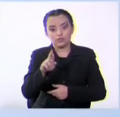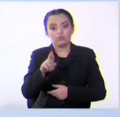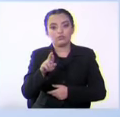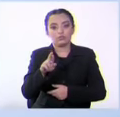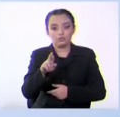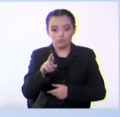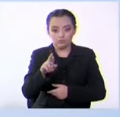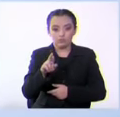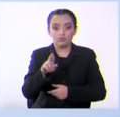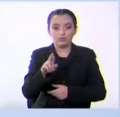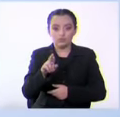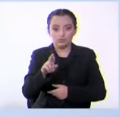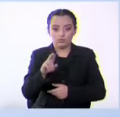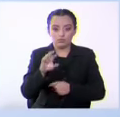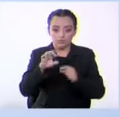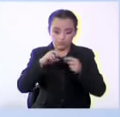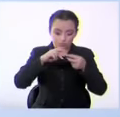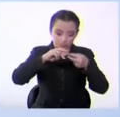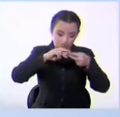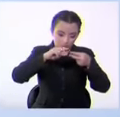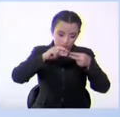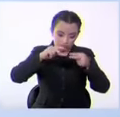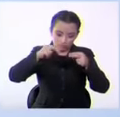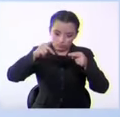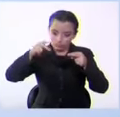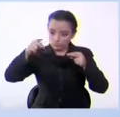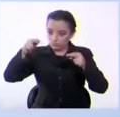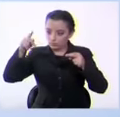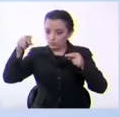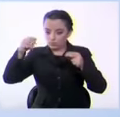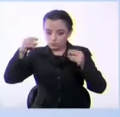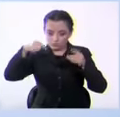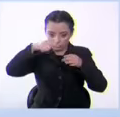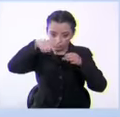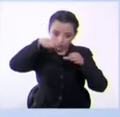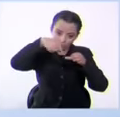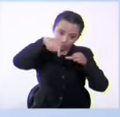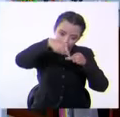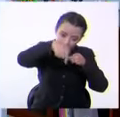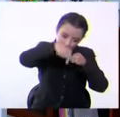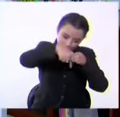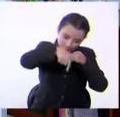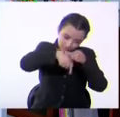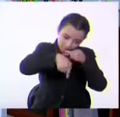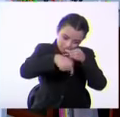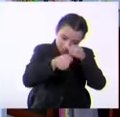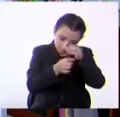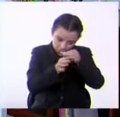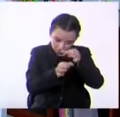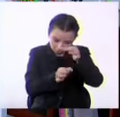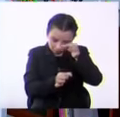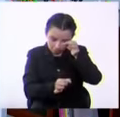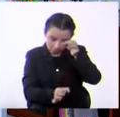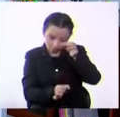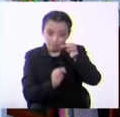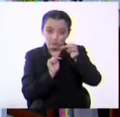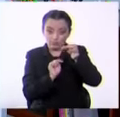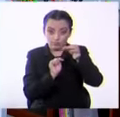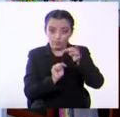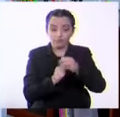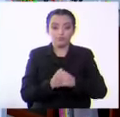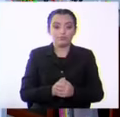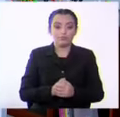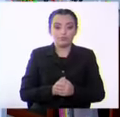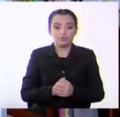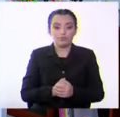adentro de ese cromosoma. Esta ubicación específica del cromosoma o la dirección donde podemos encontrar